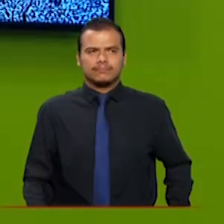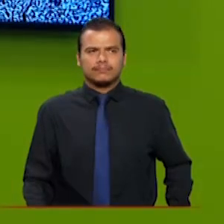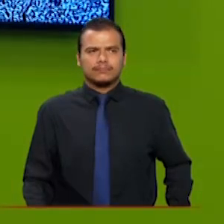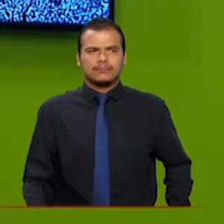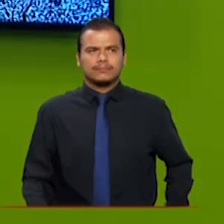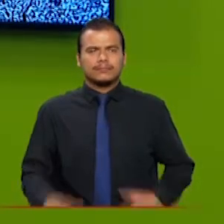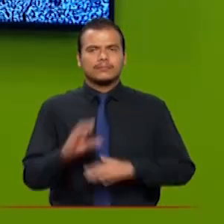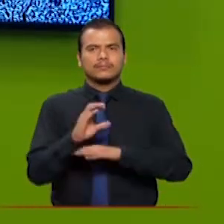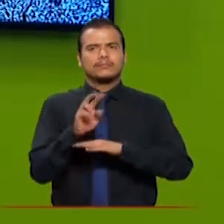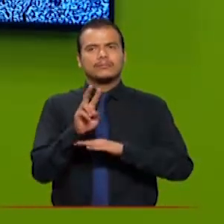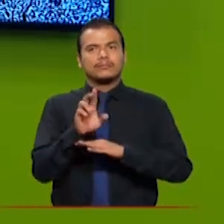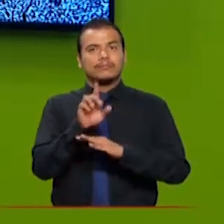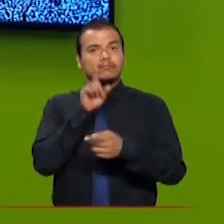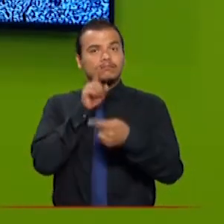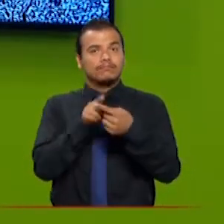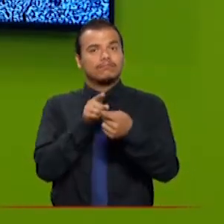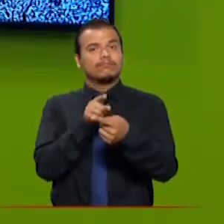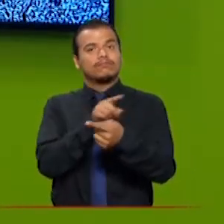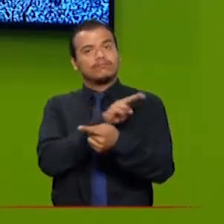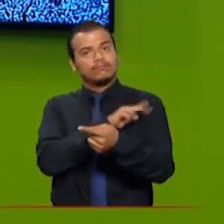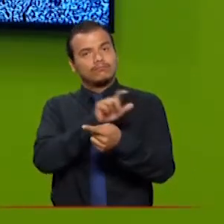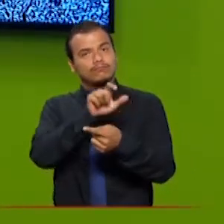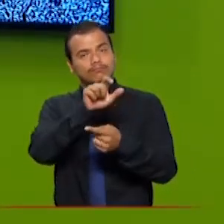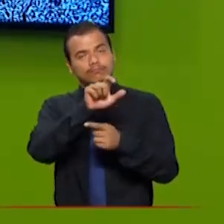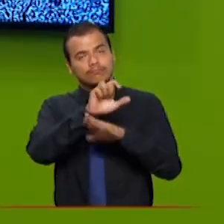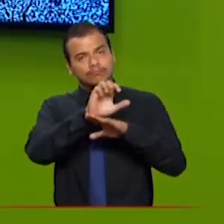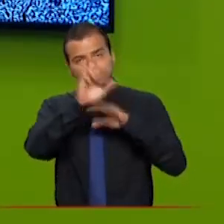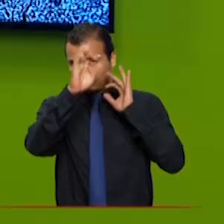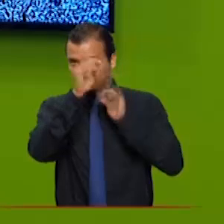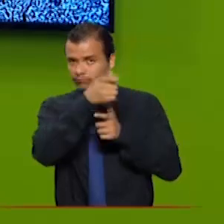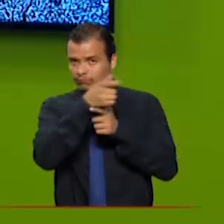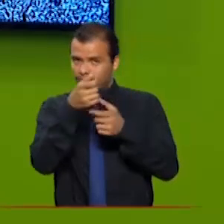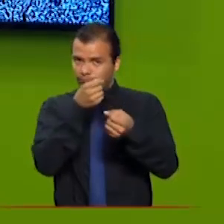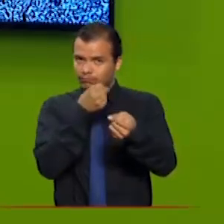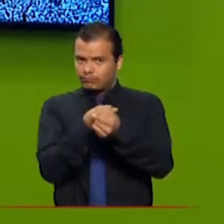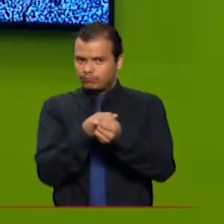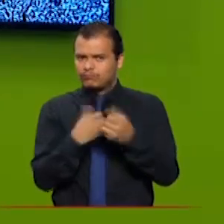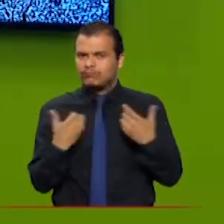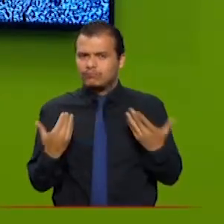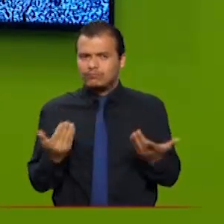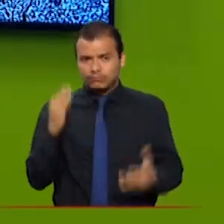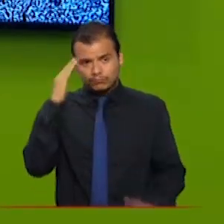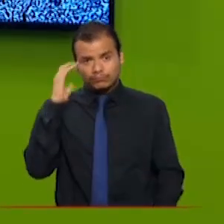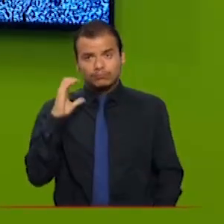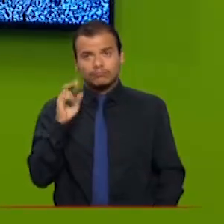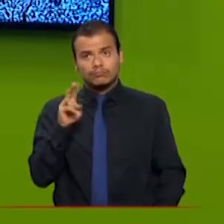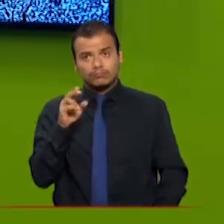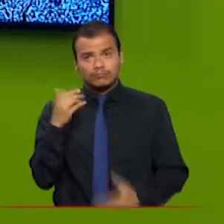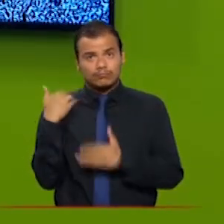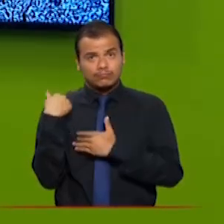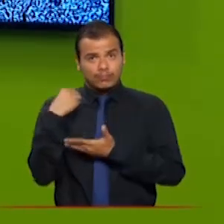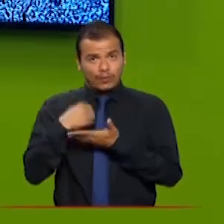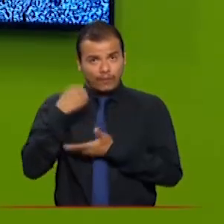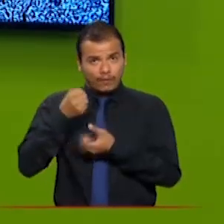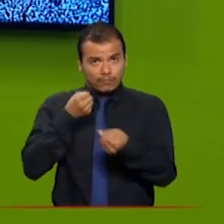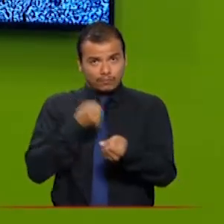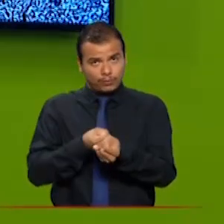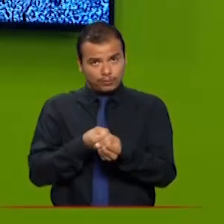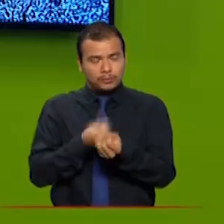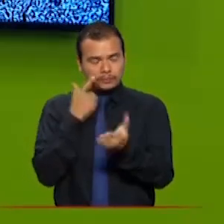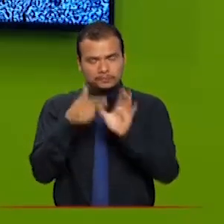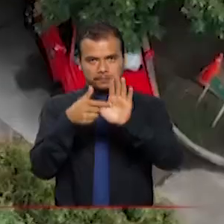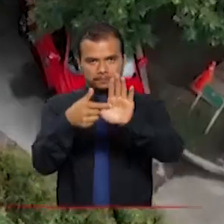¿Qué está haciendo la CBC por los bomberos del Valle? ¿Es obligación de la autoridad ambiental su sostenimiento? Se los contamos a